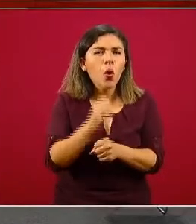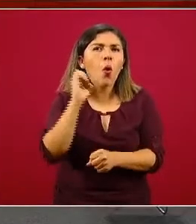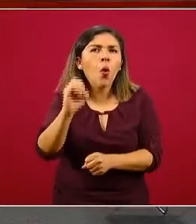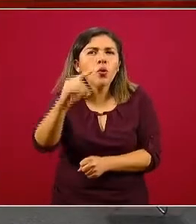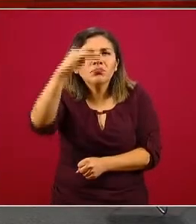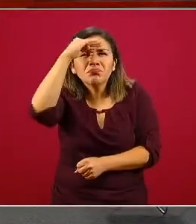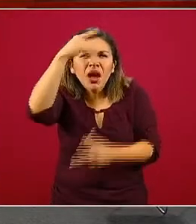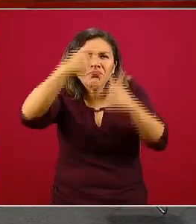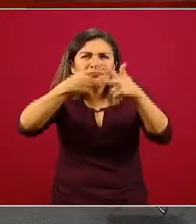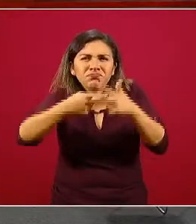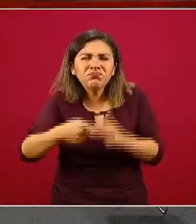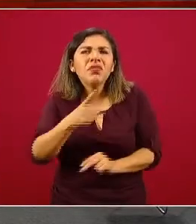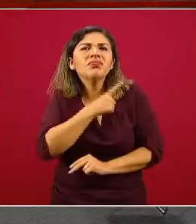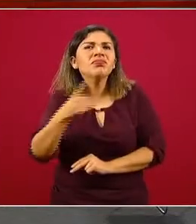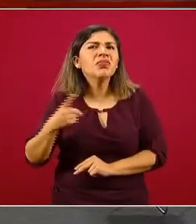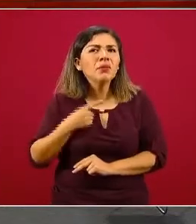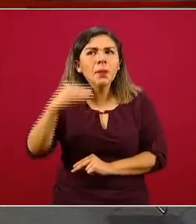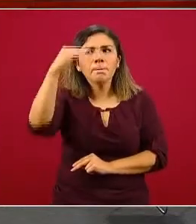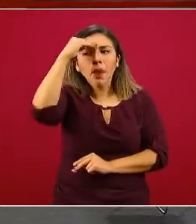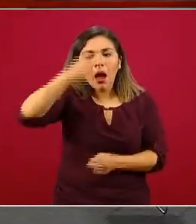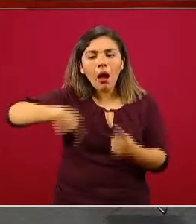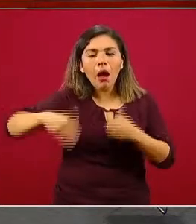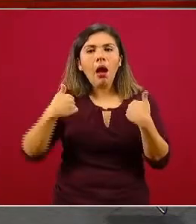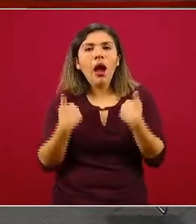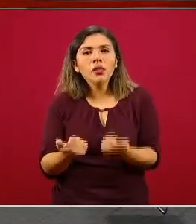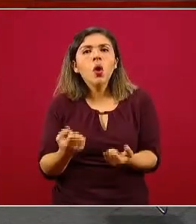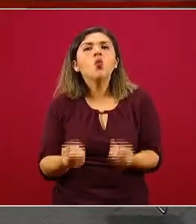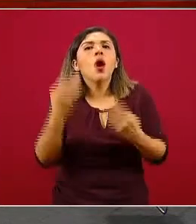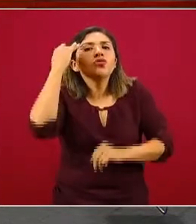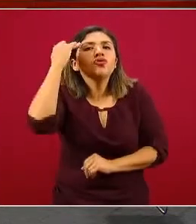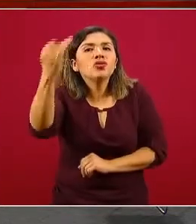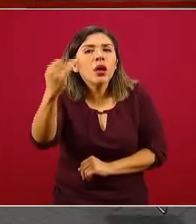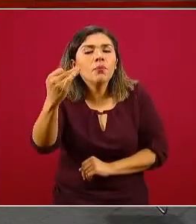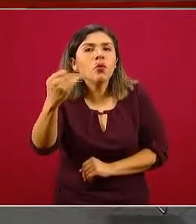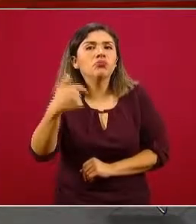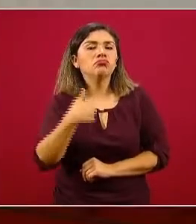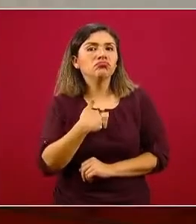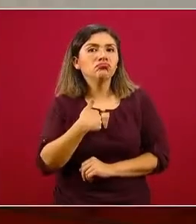qué expectativas debemos tener del tiempo en el que vamos a estar